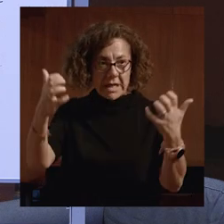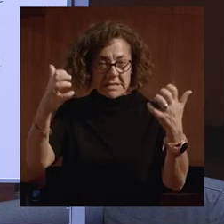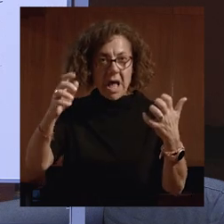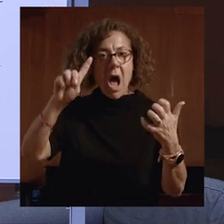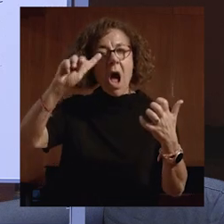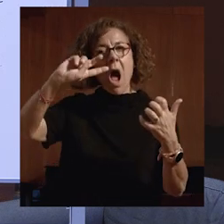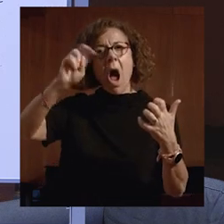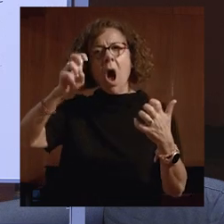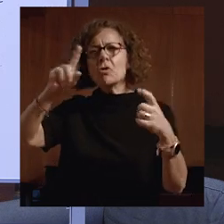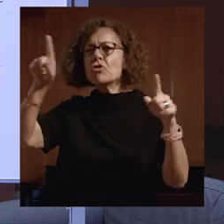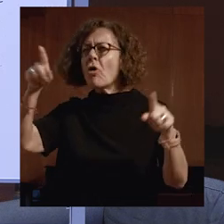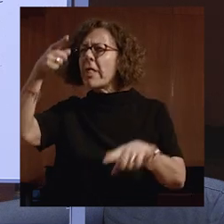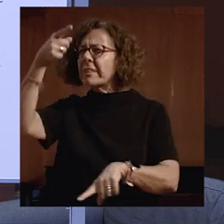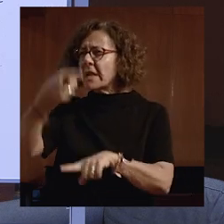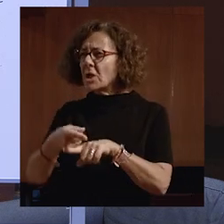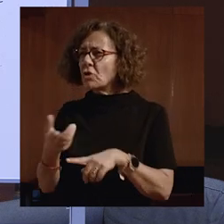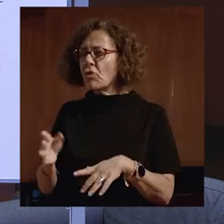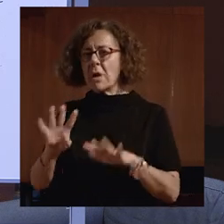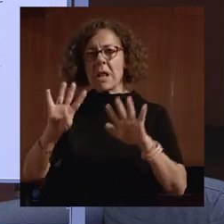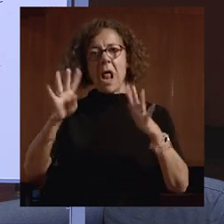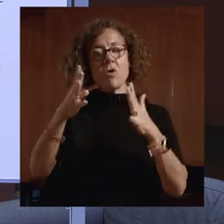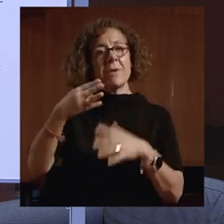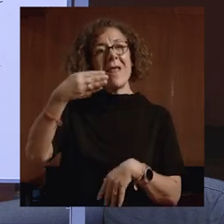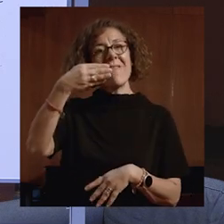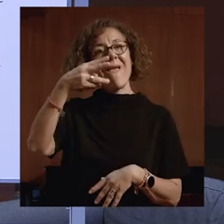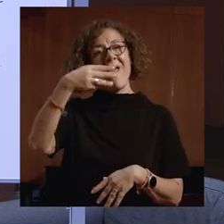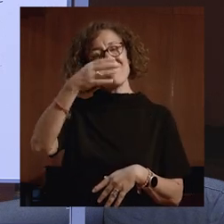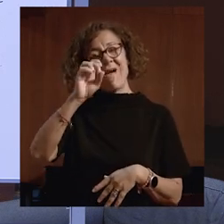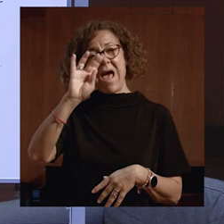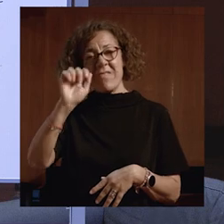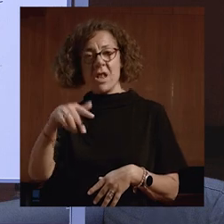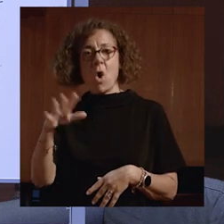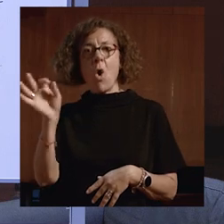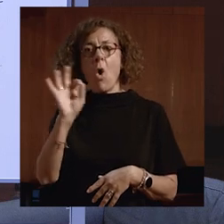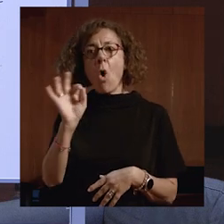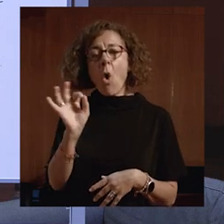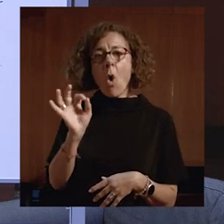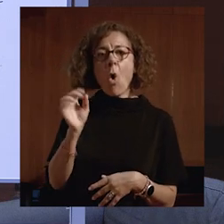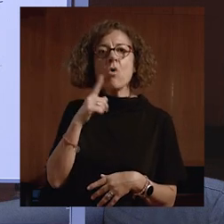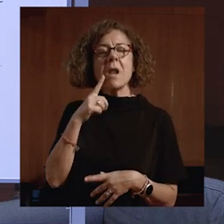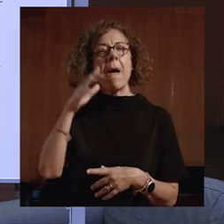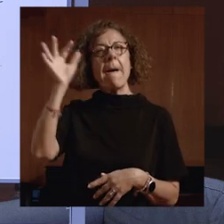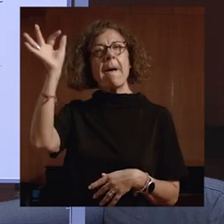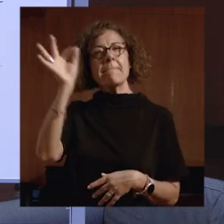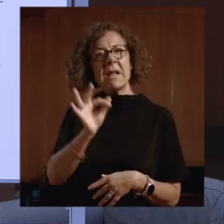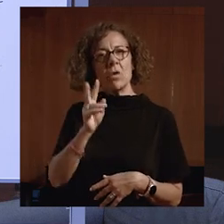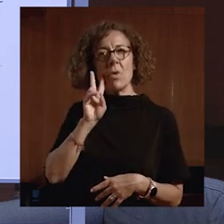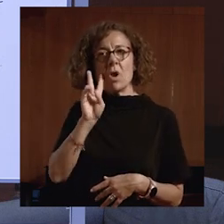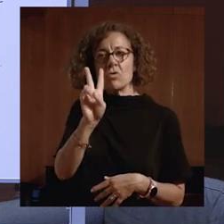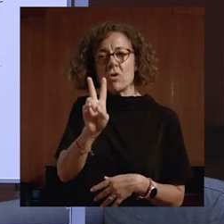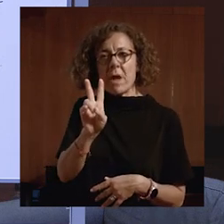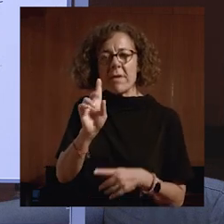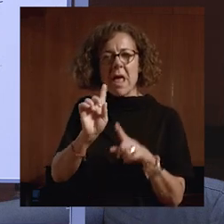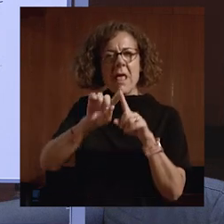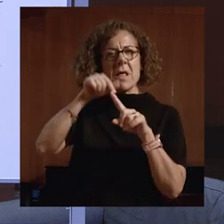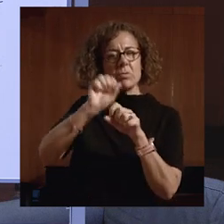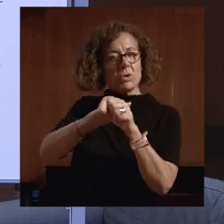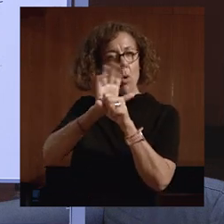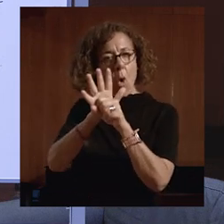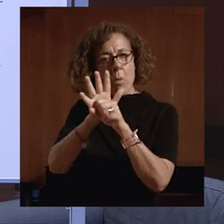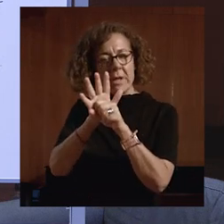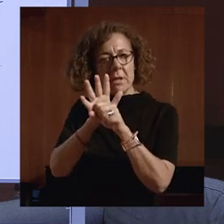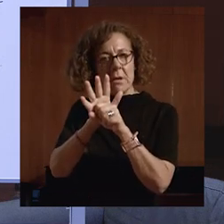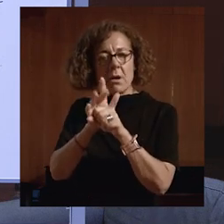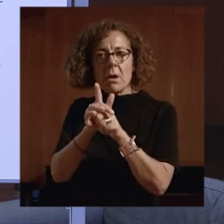dirigiendo aquí en el Auditorio Nacional la Novena de Mahler, ambos Mahler. West Side Story de Spielberg, cuando lo vi ahora estrenar en el cine después de todo el COVID,